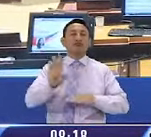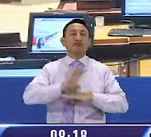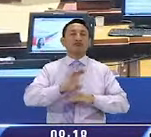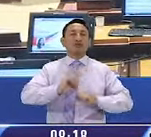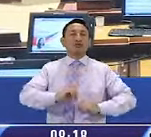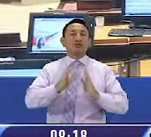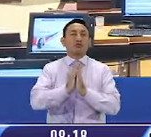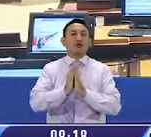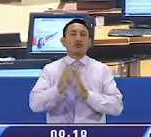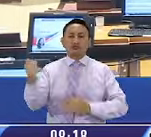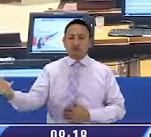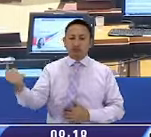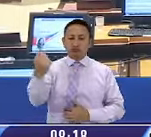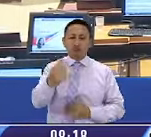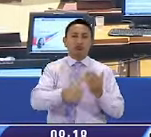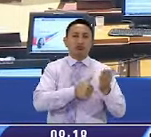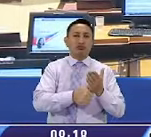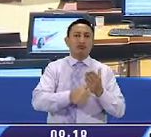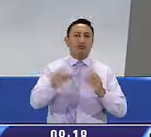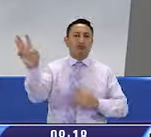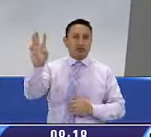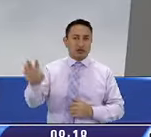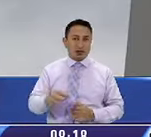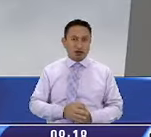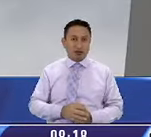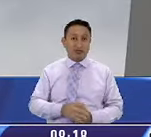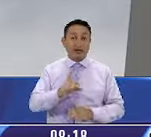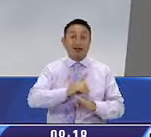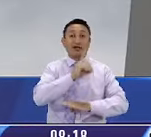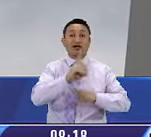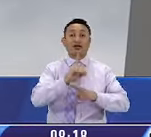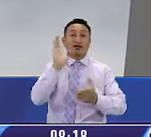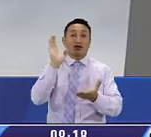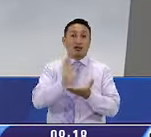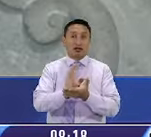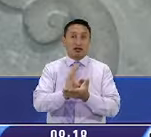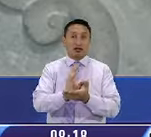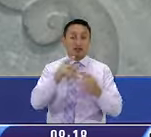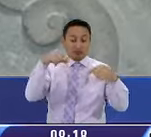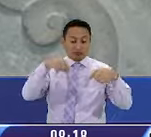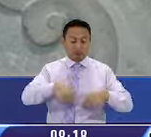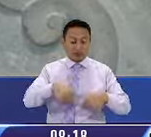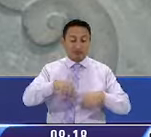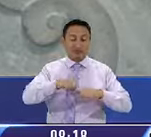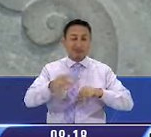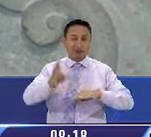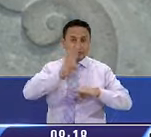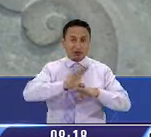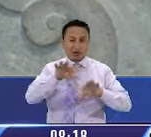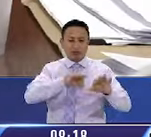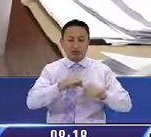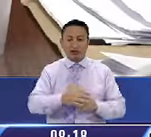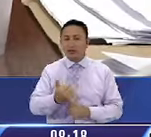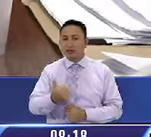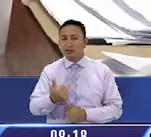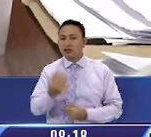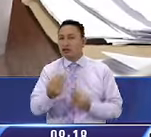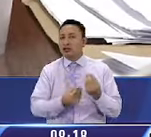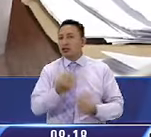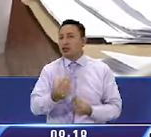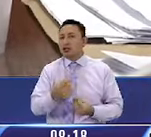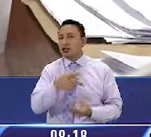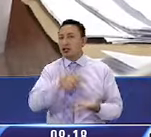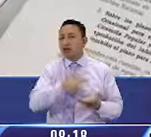la comparecencia del ministro de Salud y del director del IES, quienes deberán explicar las acciones emprendidas por